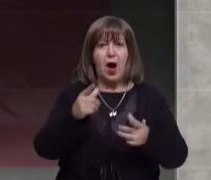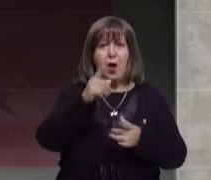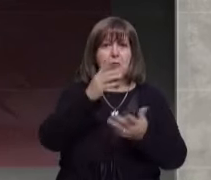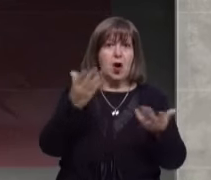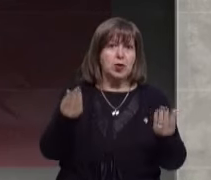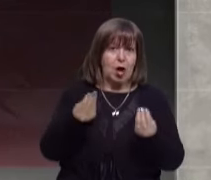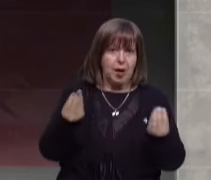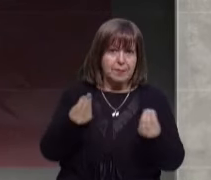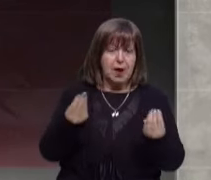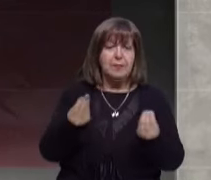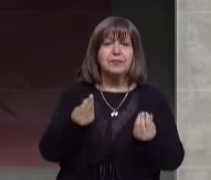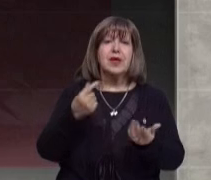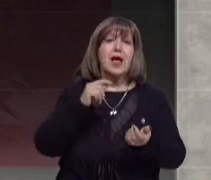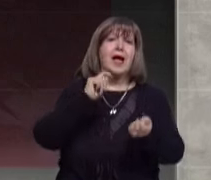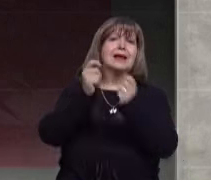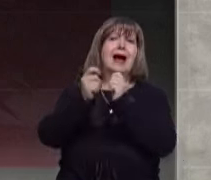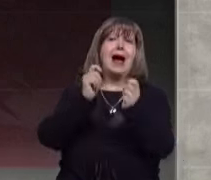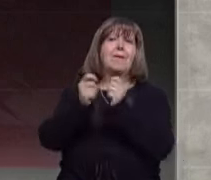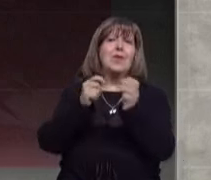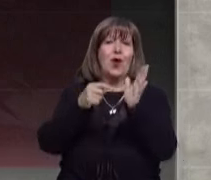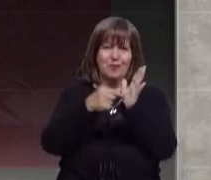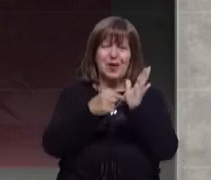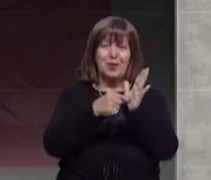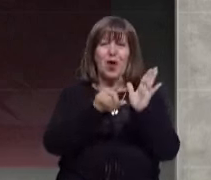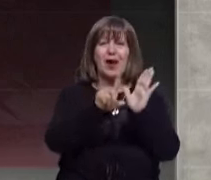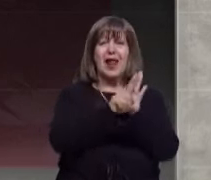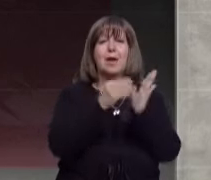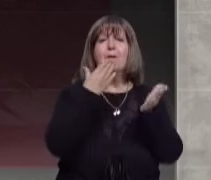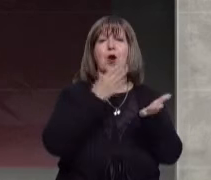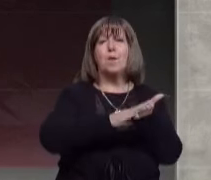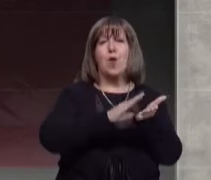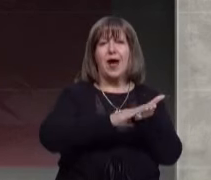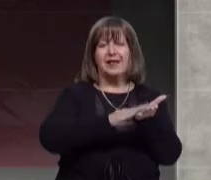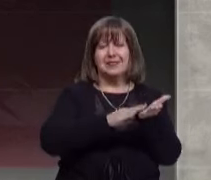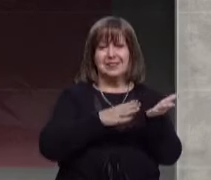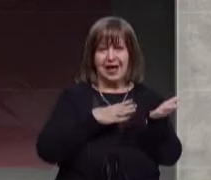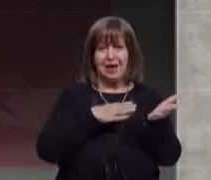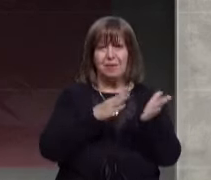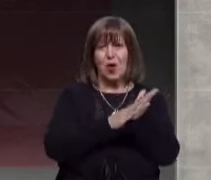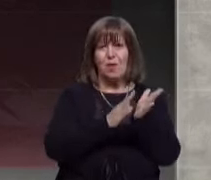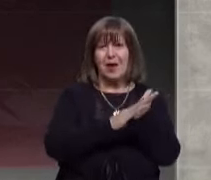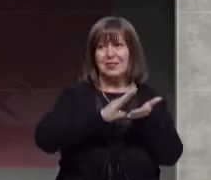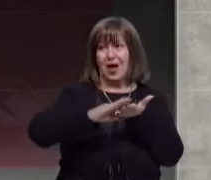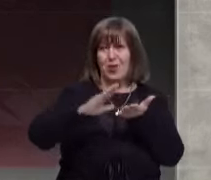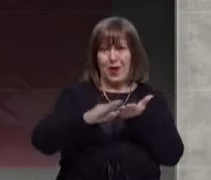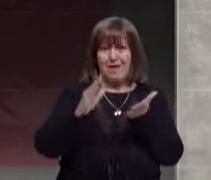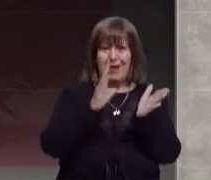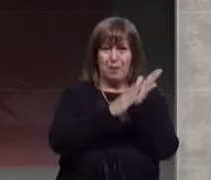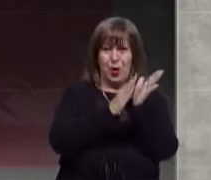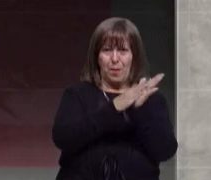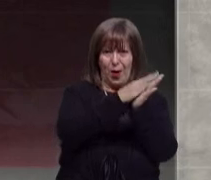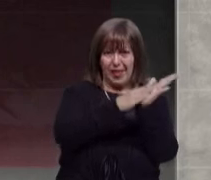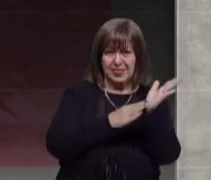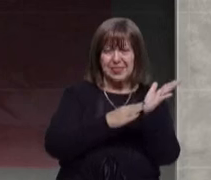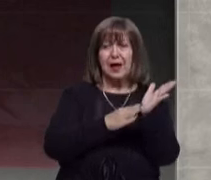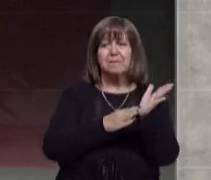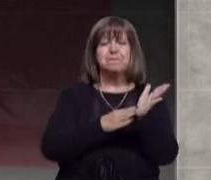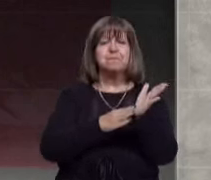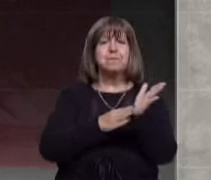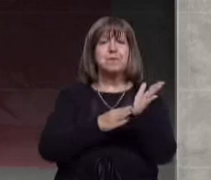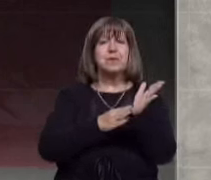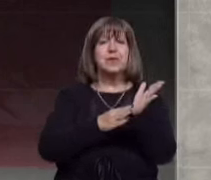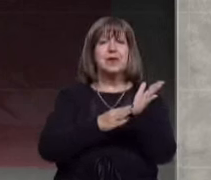ebriedad. Estos son los cambios que se proponen en la ley de tránsito. De todas formas, es inevitable y se impone